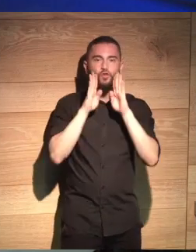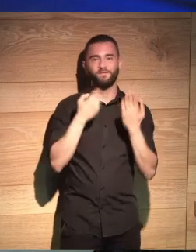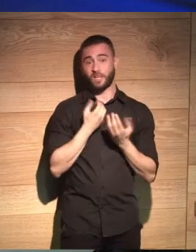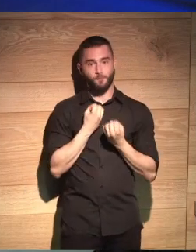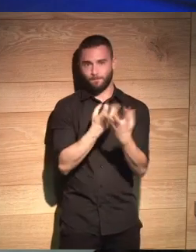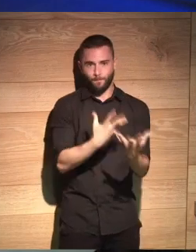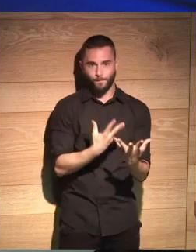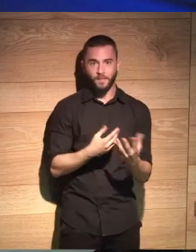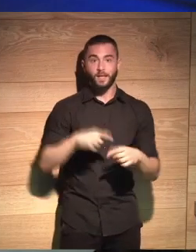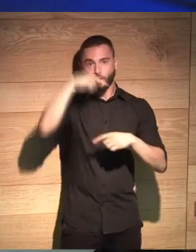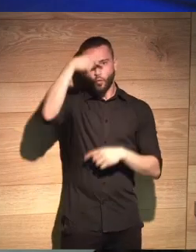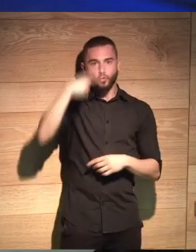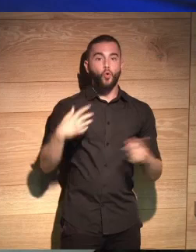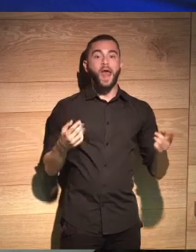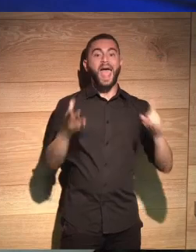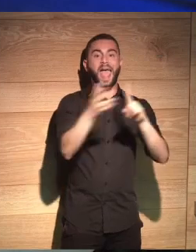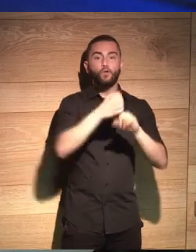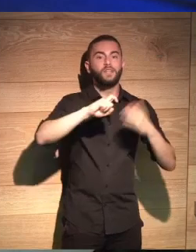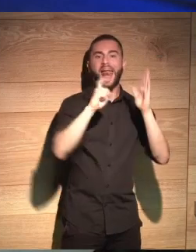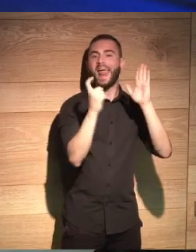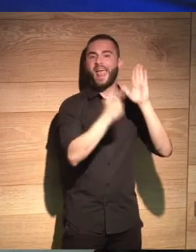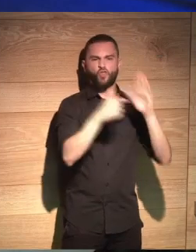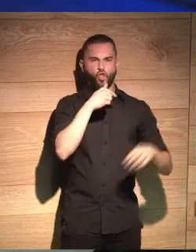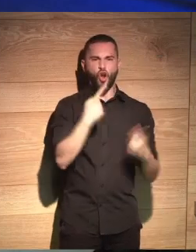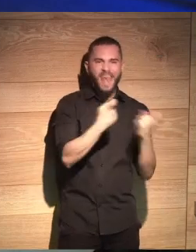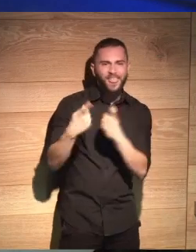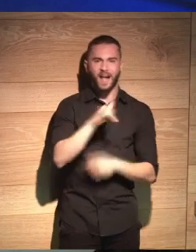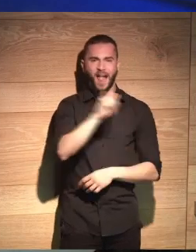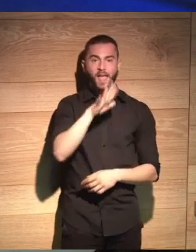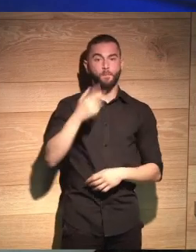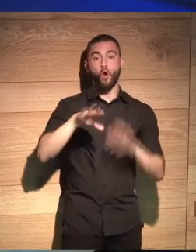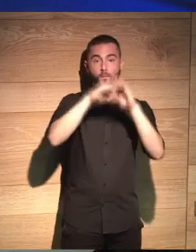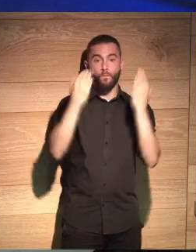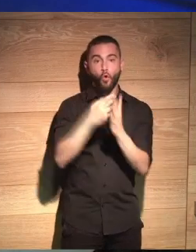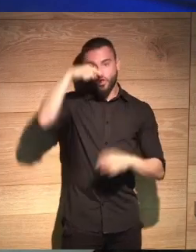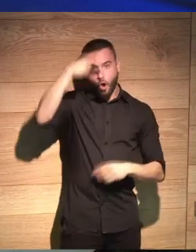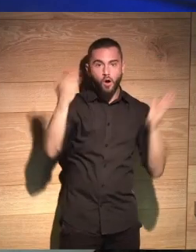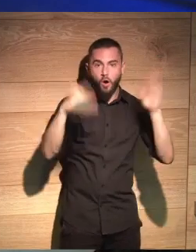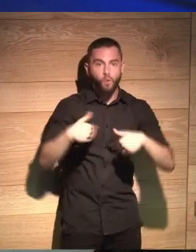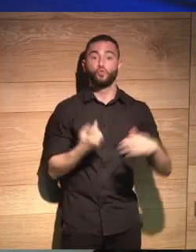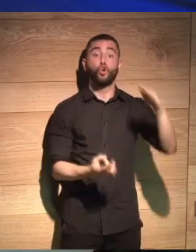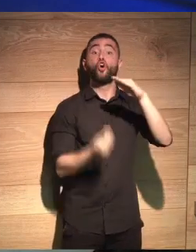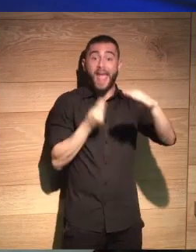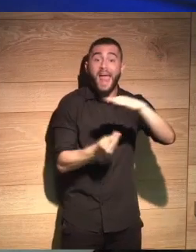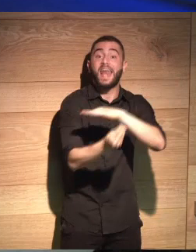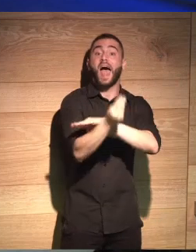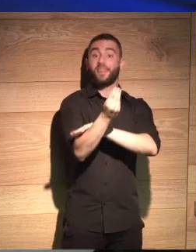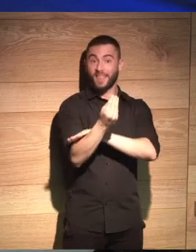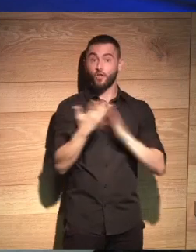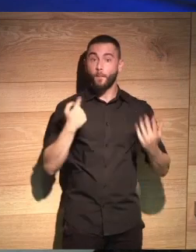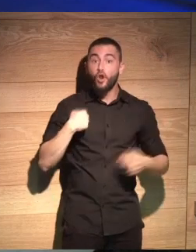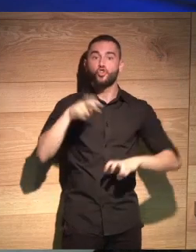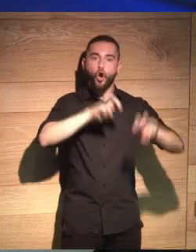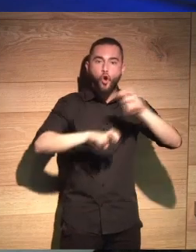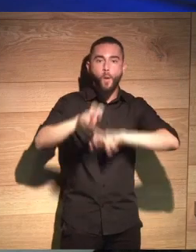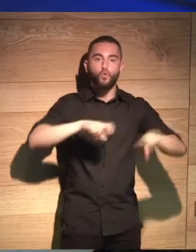de encontrar cultura en todo. Quizás porque he nacido en un mundo inculto, por otro lado, ¿no? Pero de alguna forma lo busco